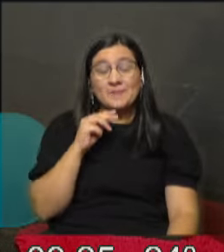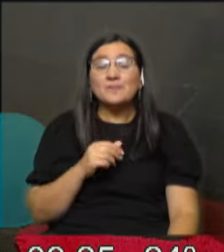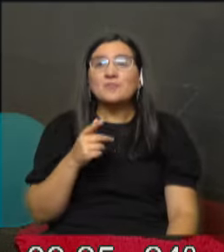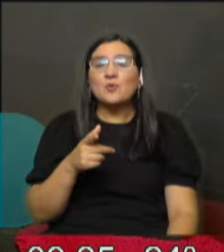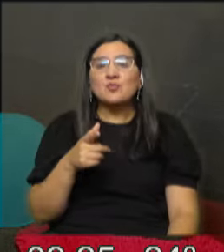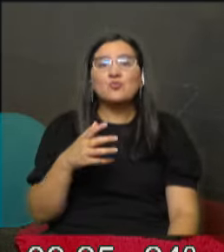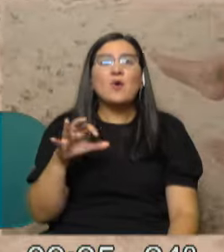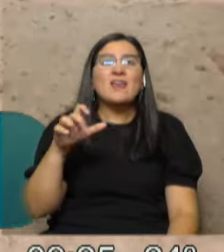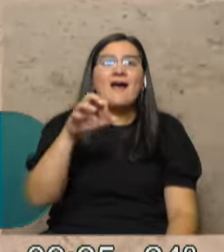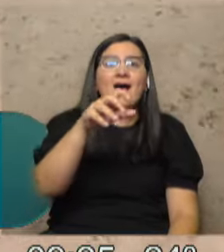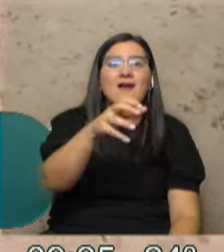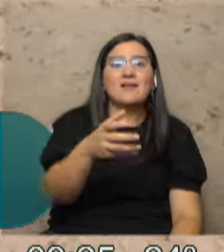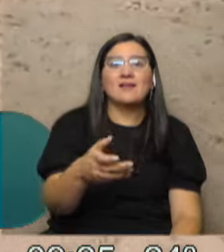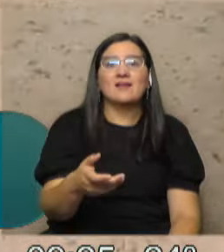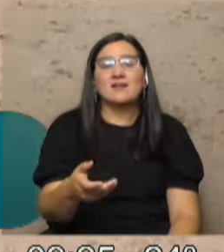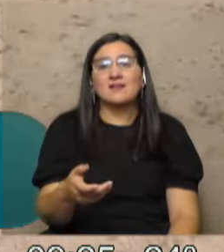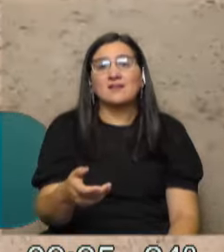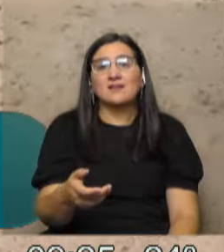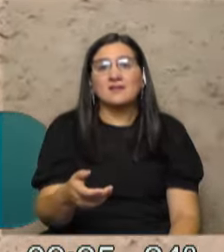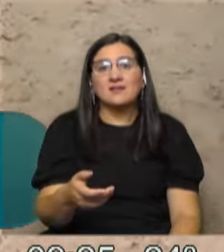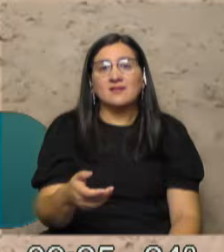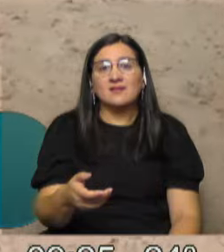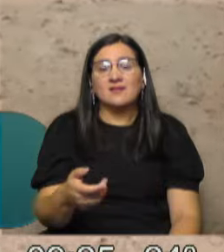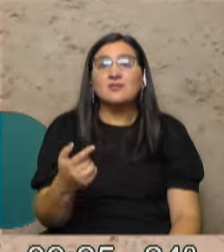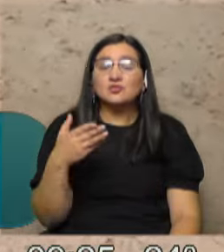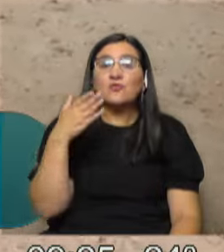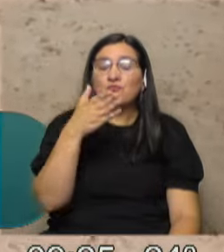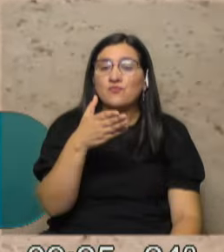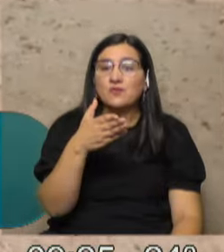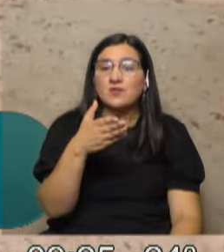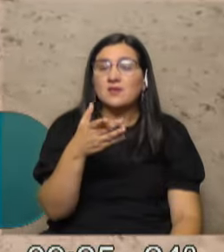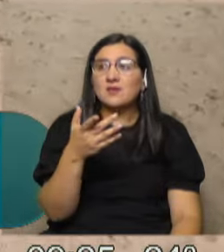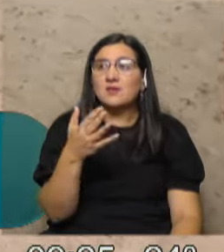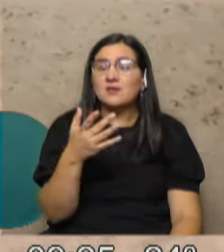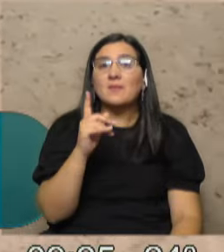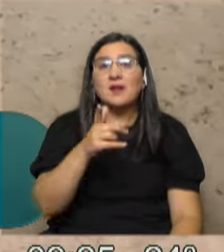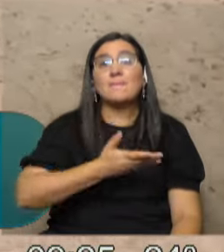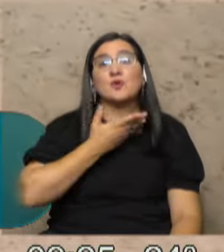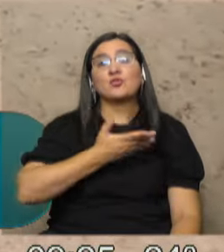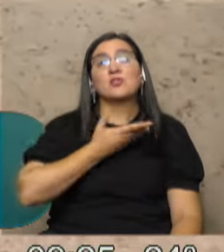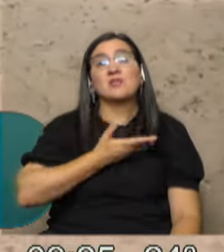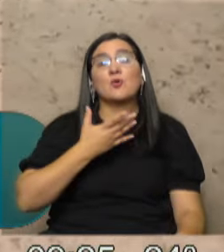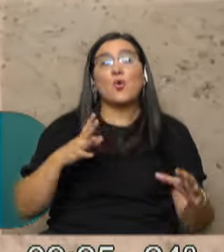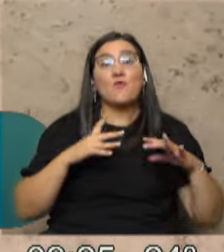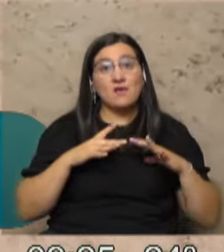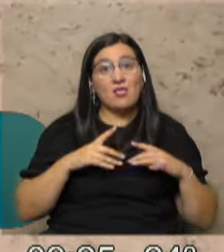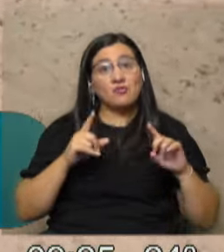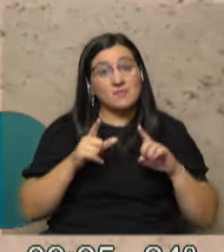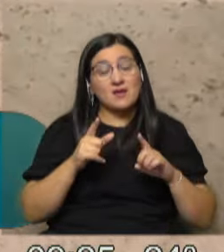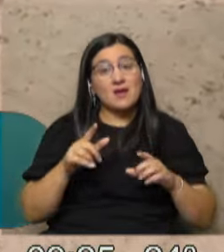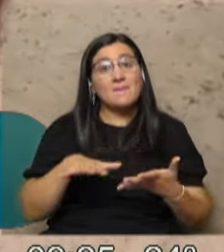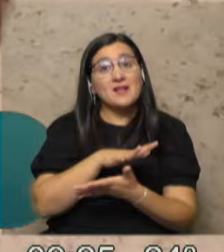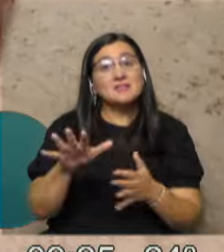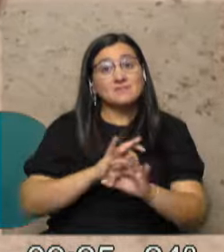estuvo Arana, en Arana, cuando estuve, y estuve en la protesta por los jubilados allá en la Plaza Independencia.